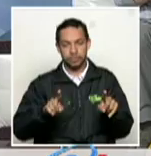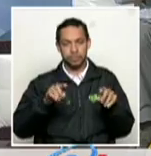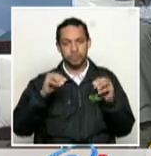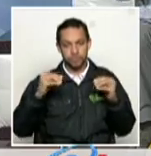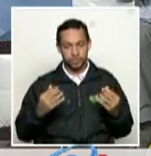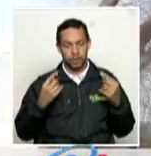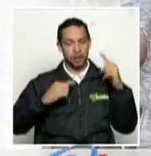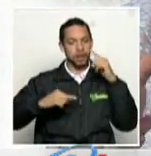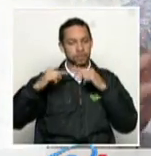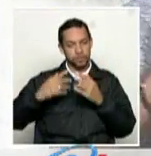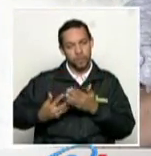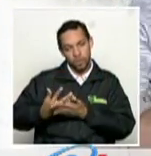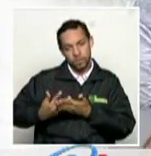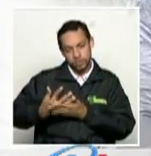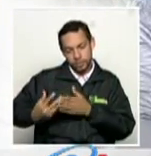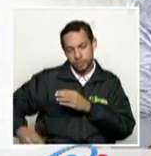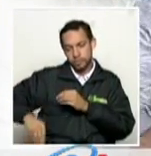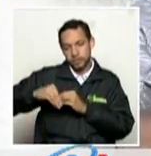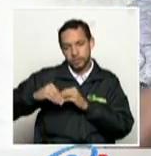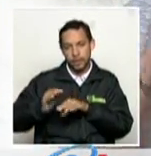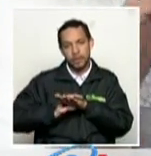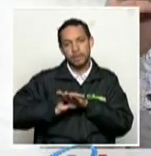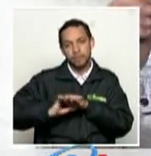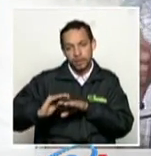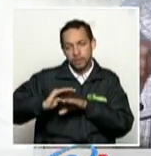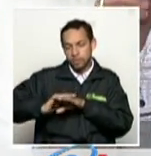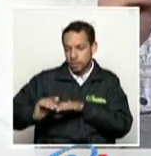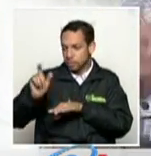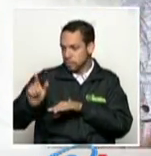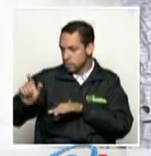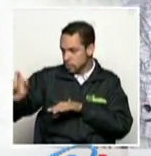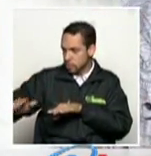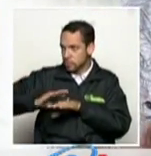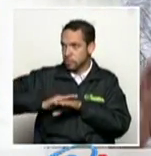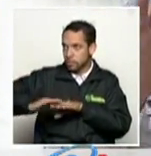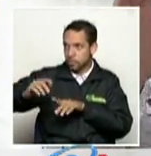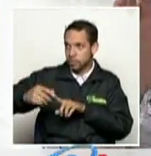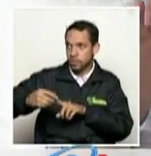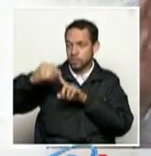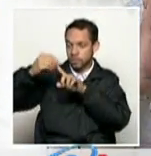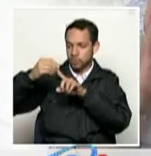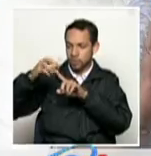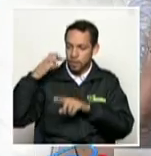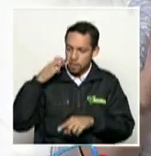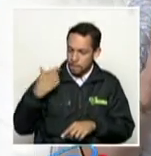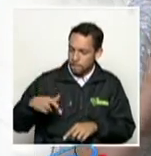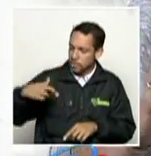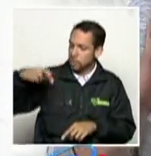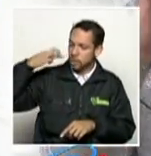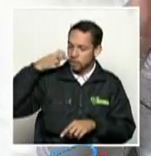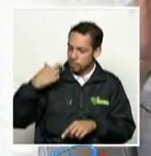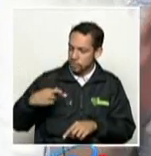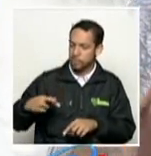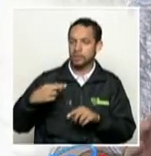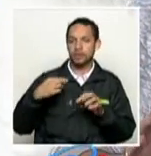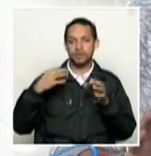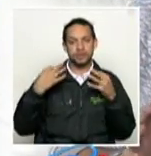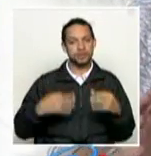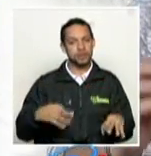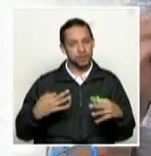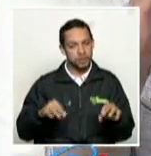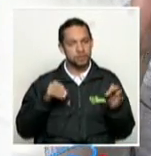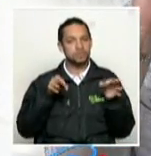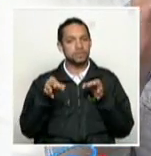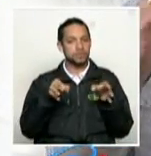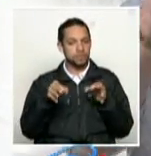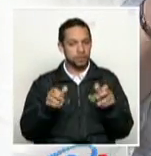programa de hoy, otros serán con invitados que manejen un tema específico, pero de todas maneras siempre con un lenguaje muy